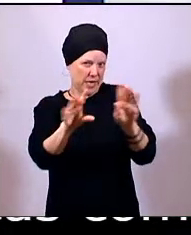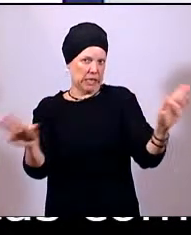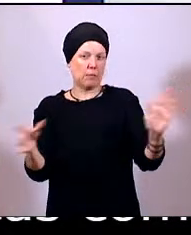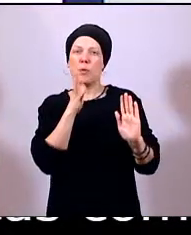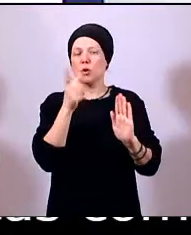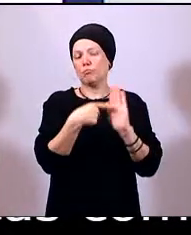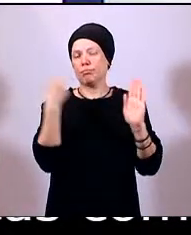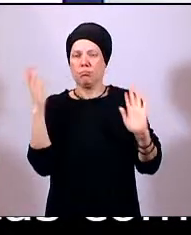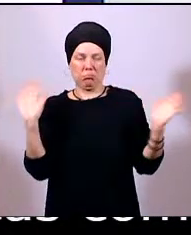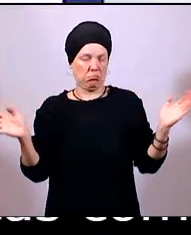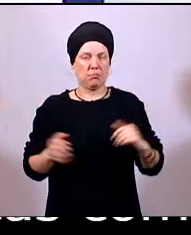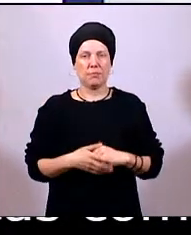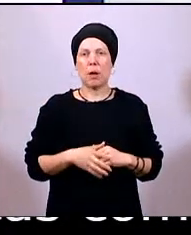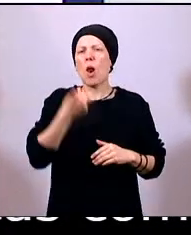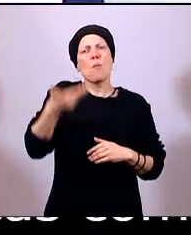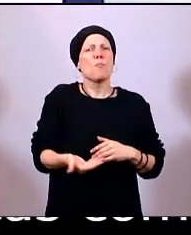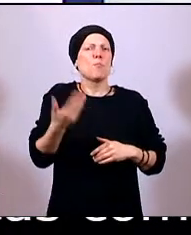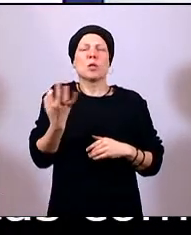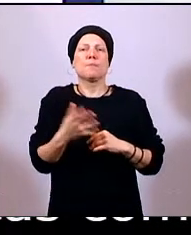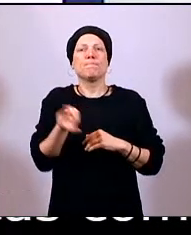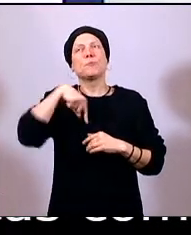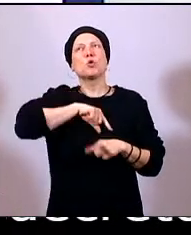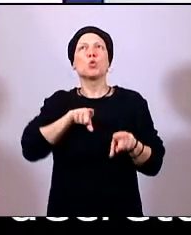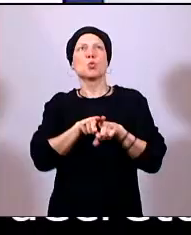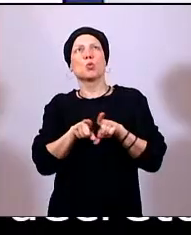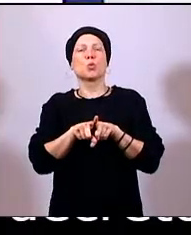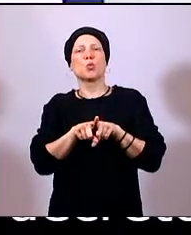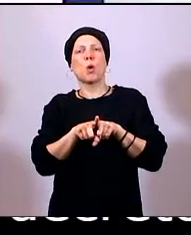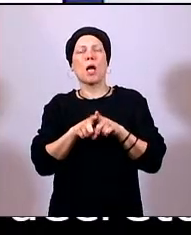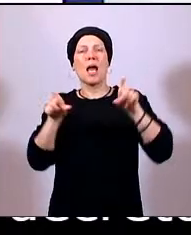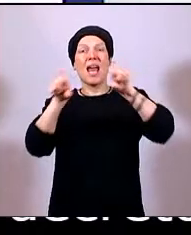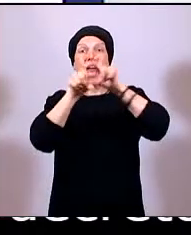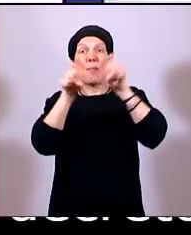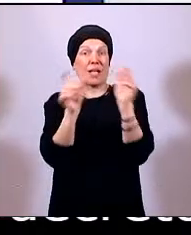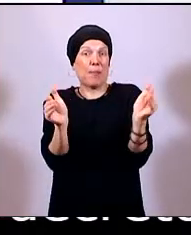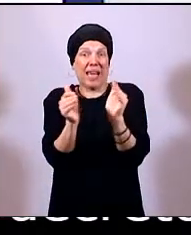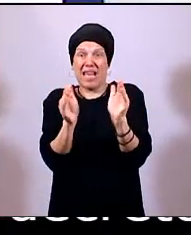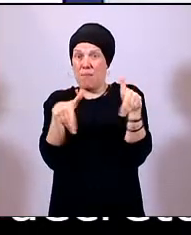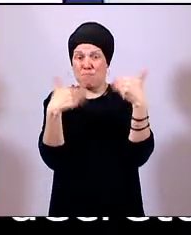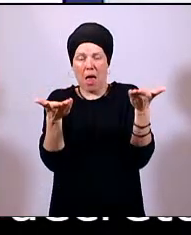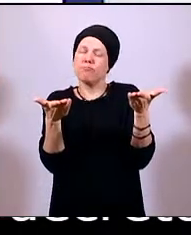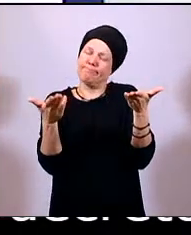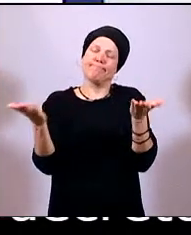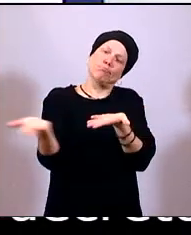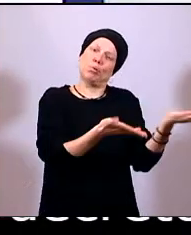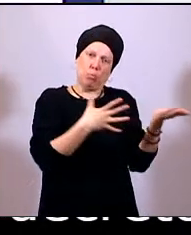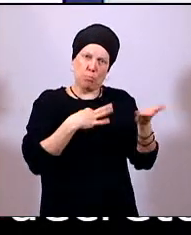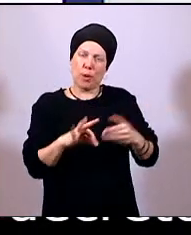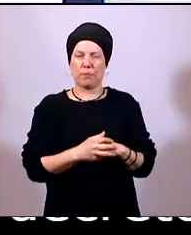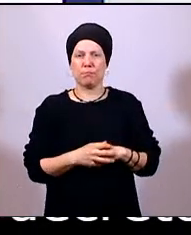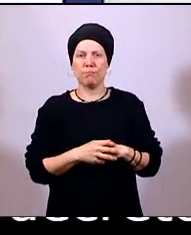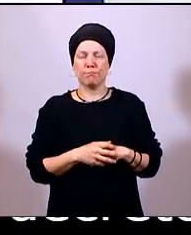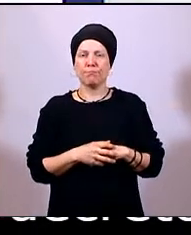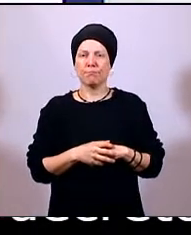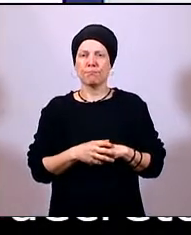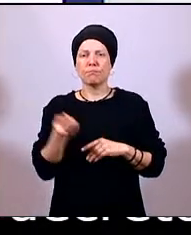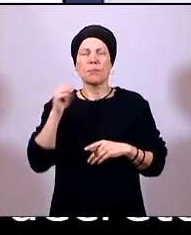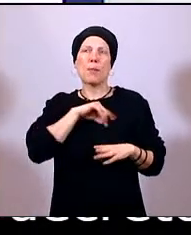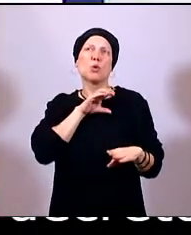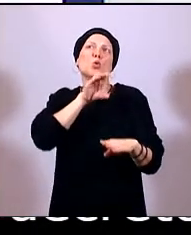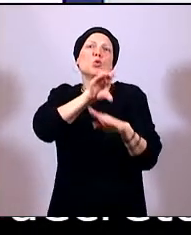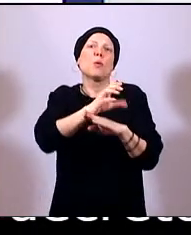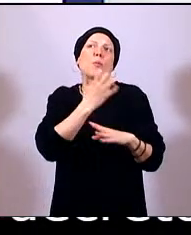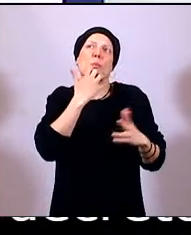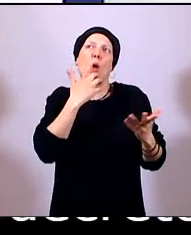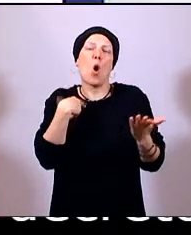lo importante es que atacamos a las empresas más pequeñas y que abrimos la posibilidad de subvencionar